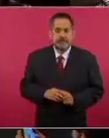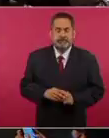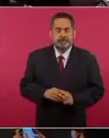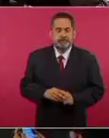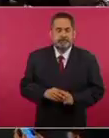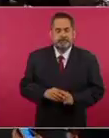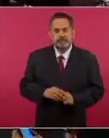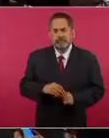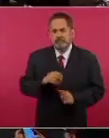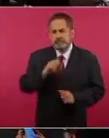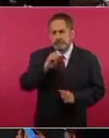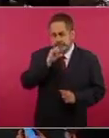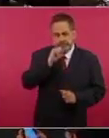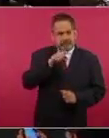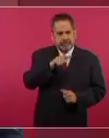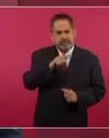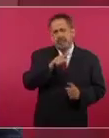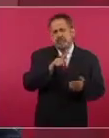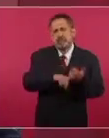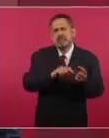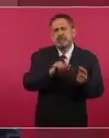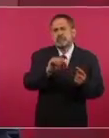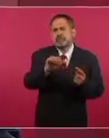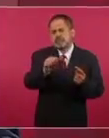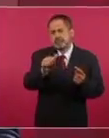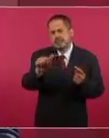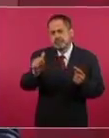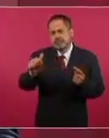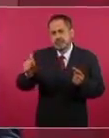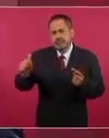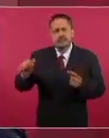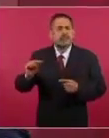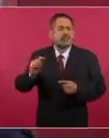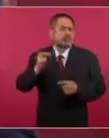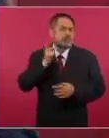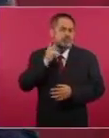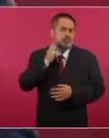y otros destacadísimos